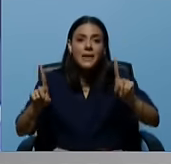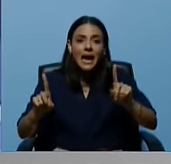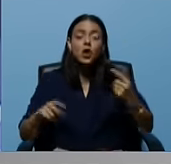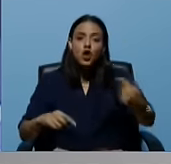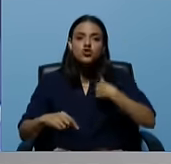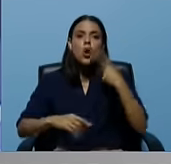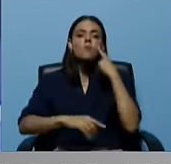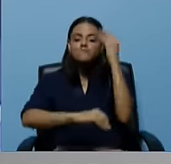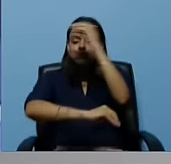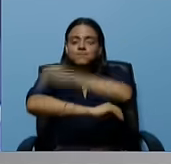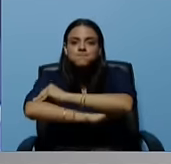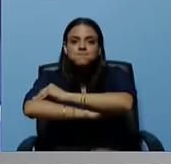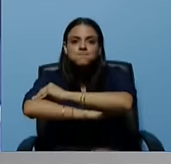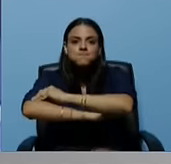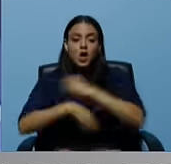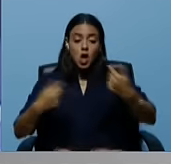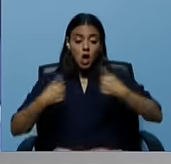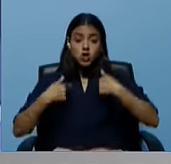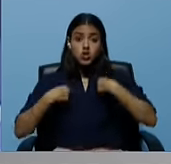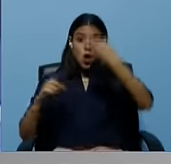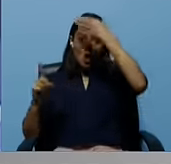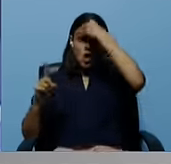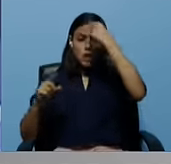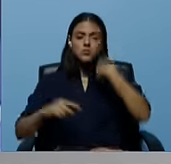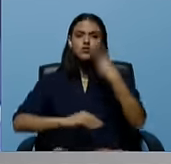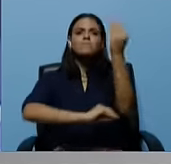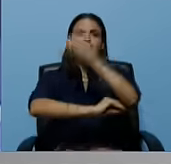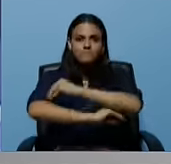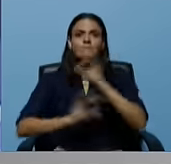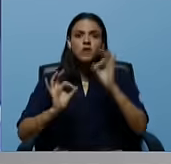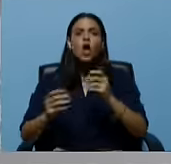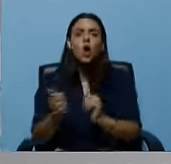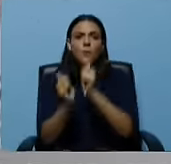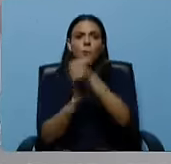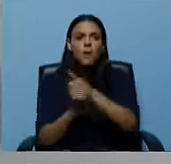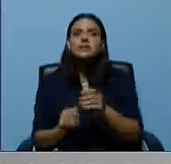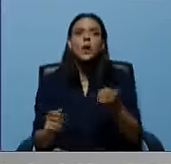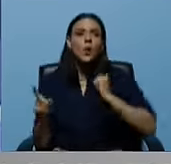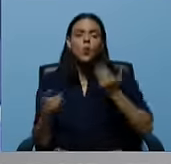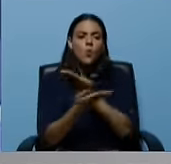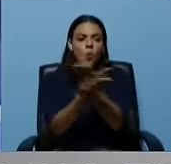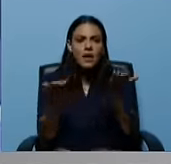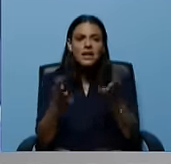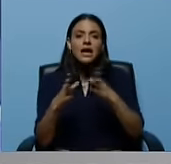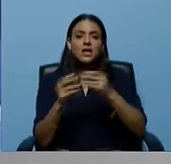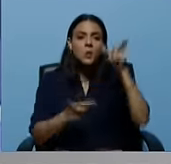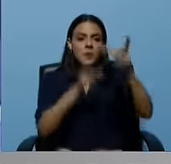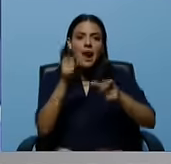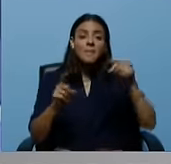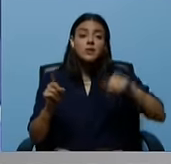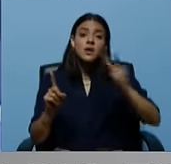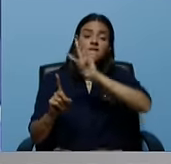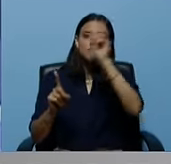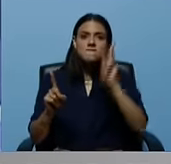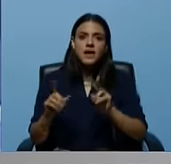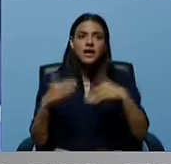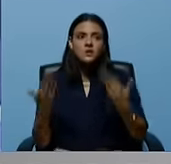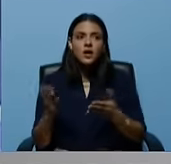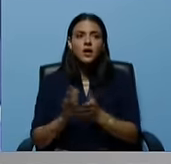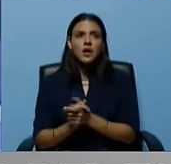Repito, la acato, como debe ocurrir a cualquier ciudadano o ciudadana de la República Bolivariana de